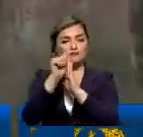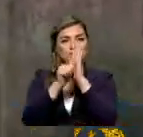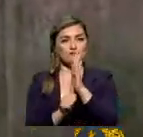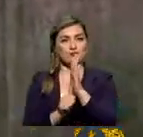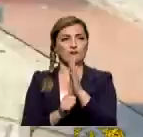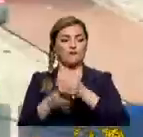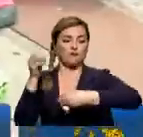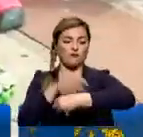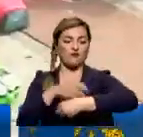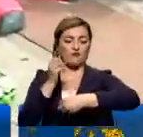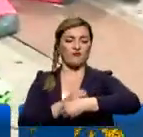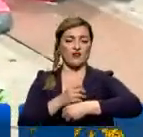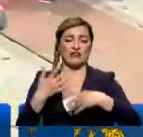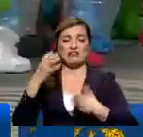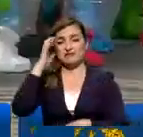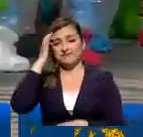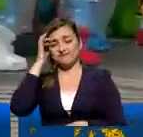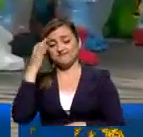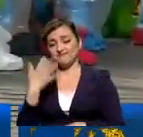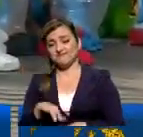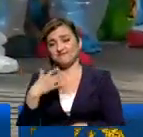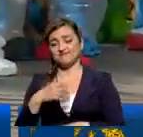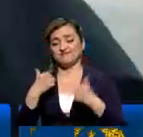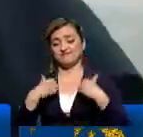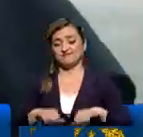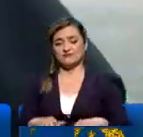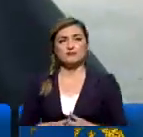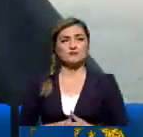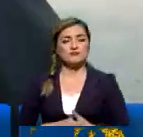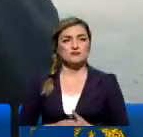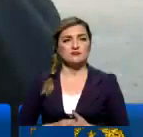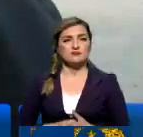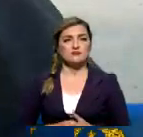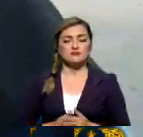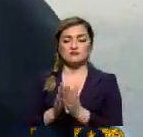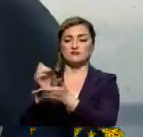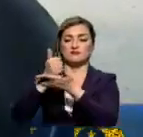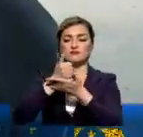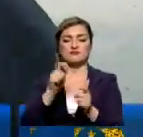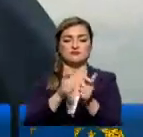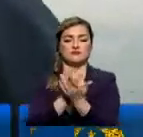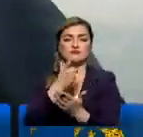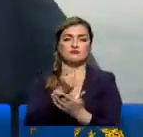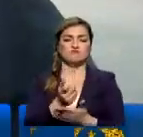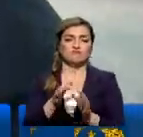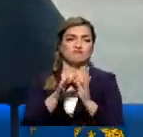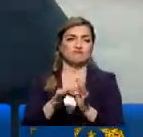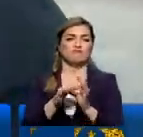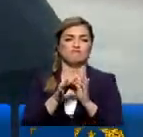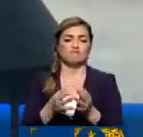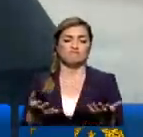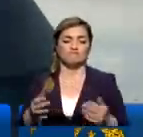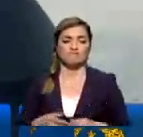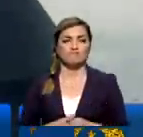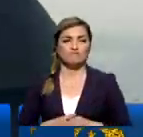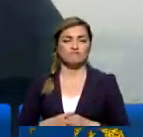fabrican monigotes también son parte de los rostros de la crisis. Nos ayuden, que vengan la gente a comprar, que nos colaboren, que